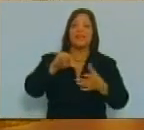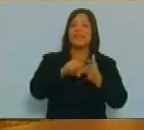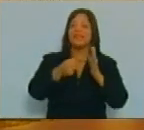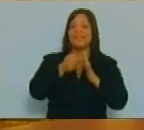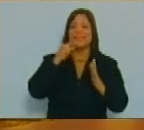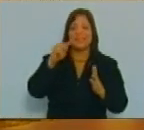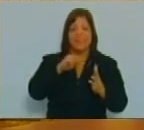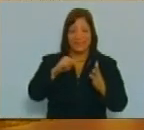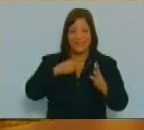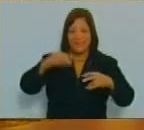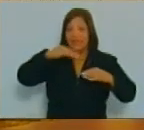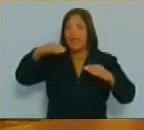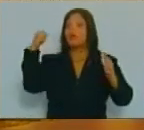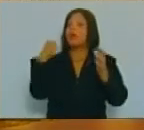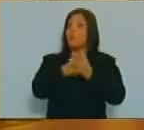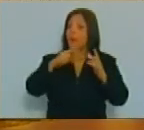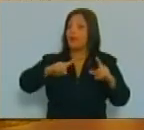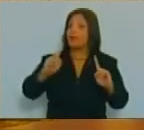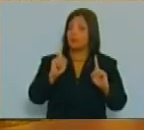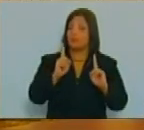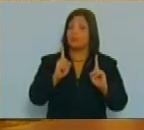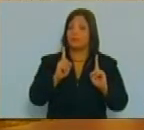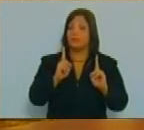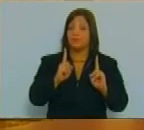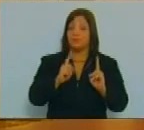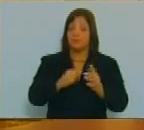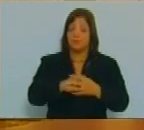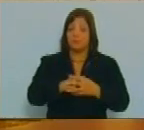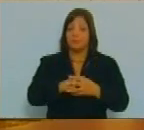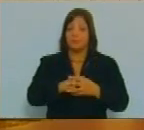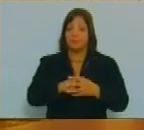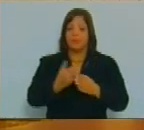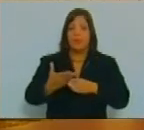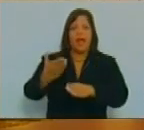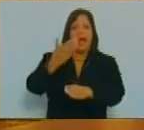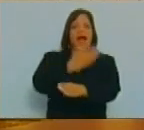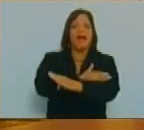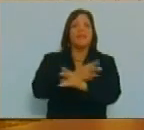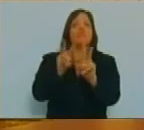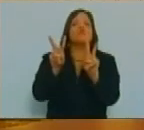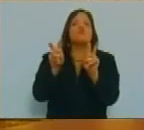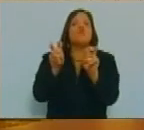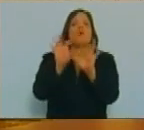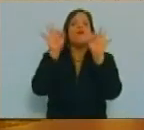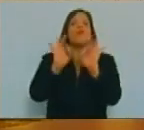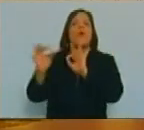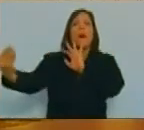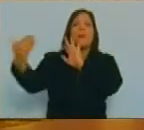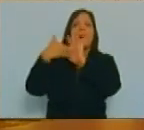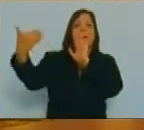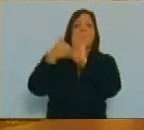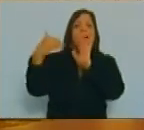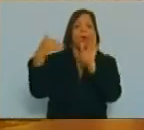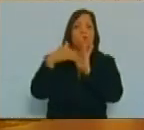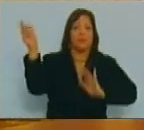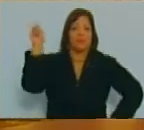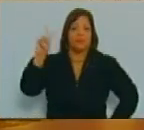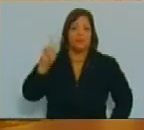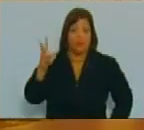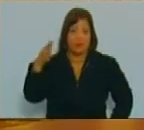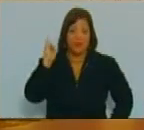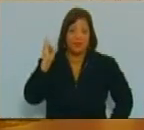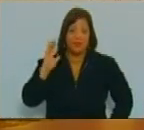de alto impacto transformador ante las nuevas amenazas que tiene